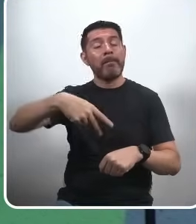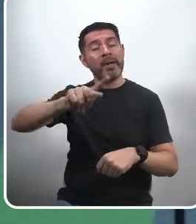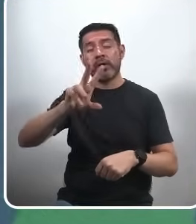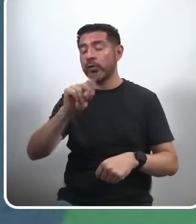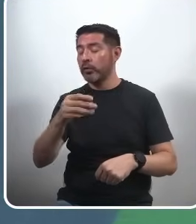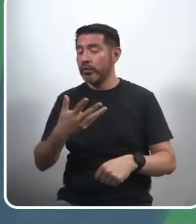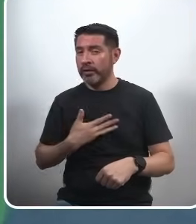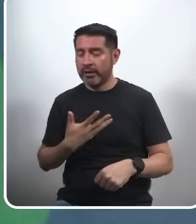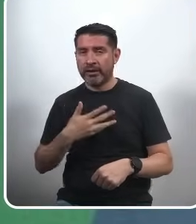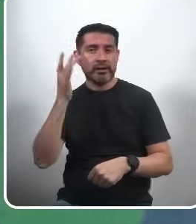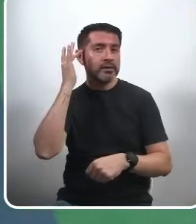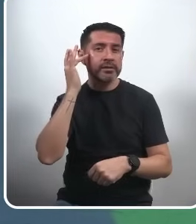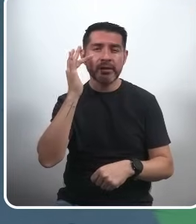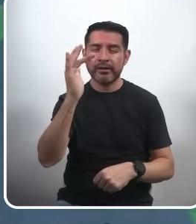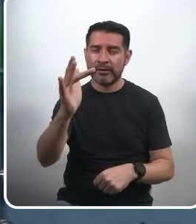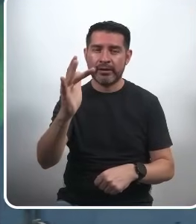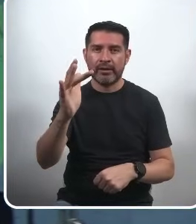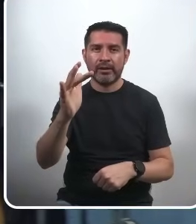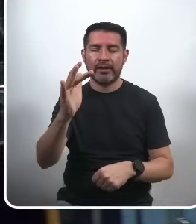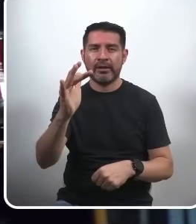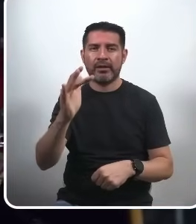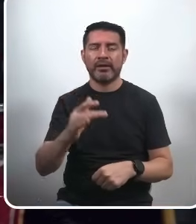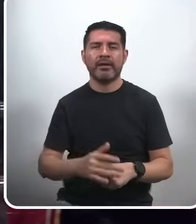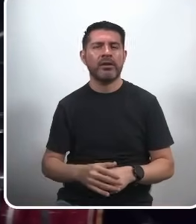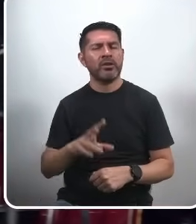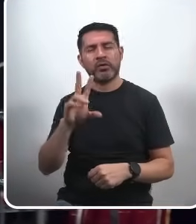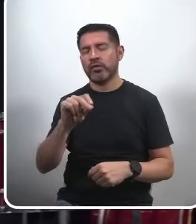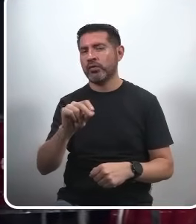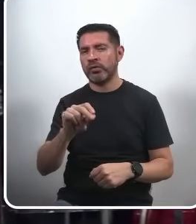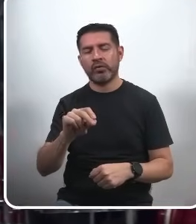qué? Porque puedes llevarte bien